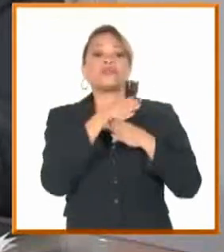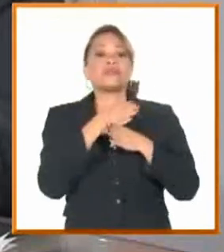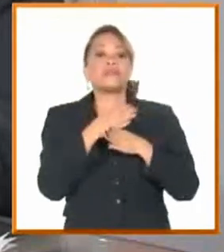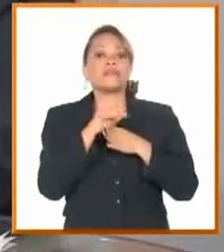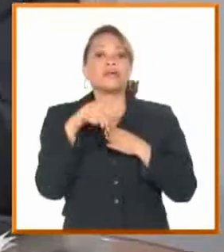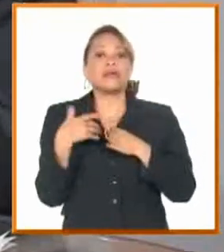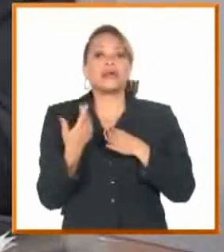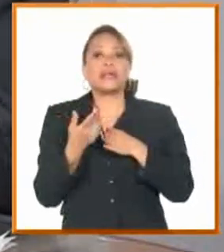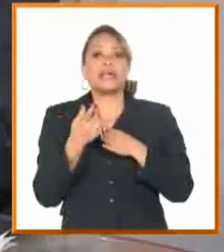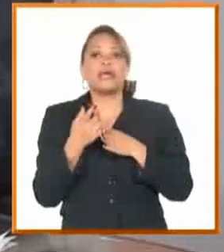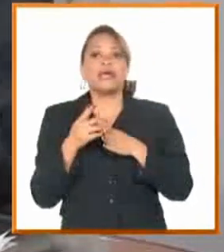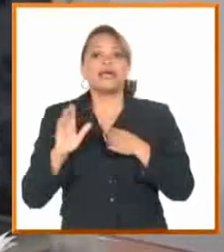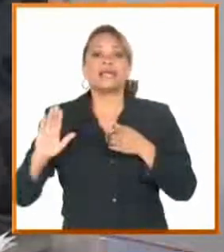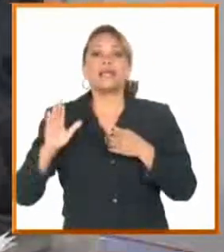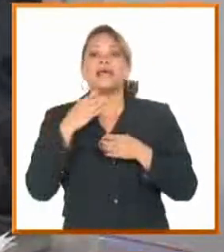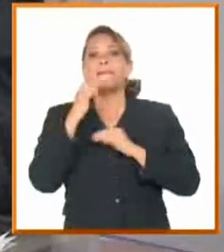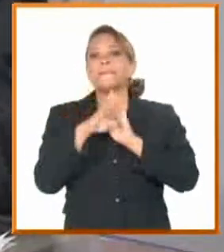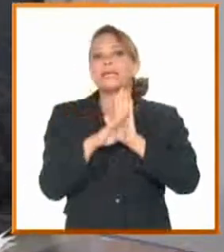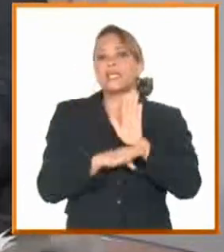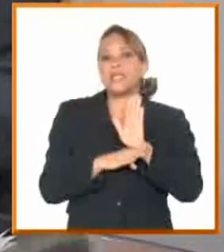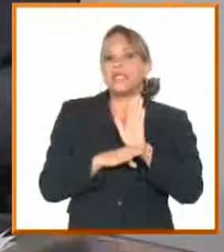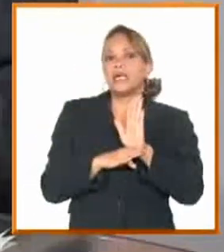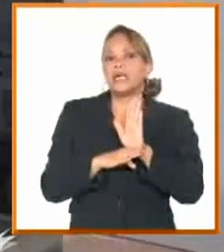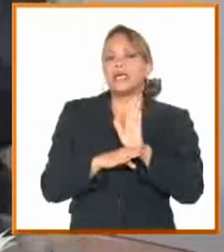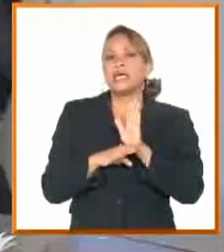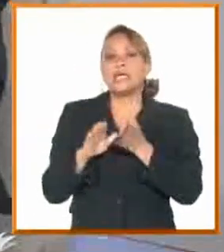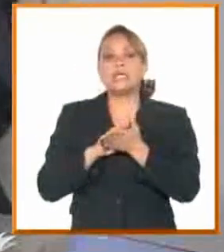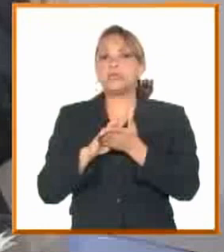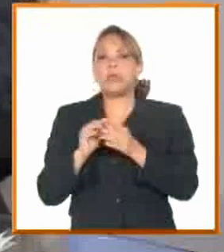escenario, podemos tomar todas las medidas y no va a pasar nada.